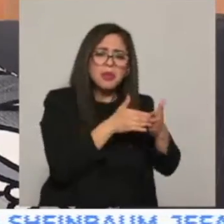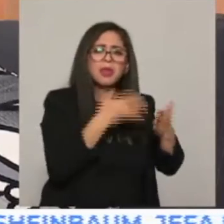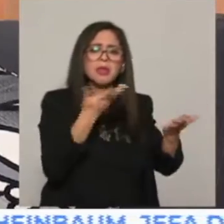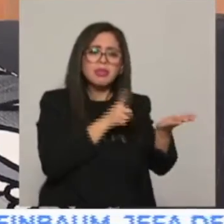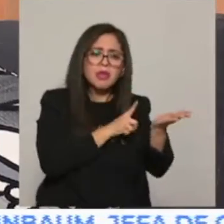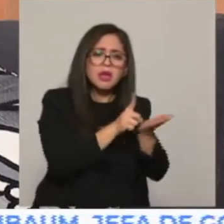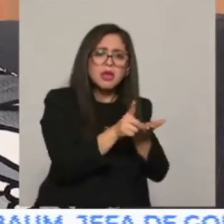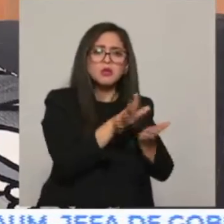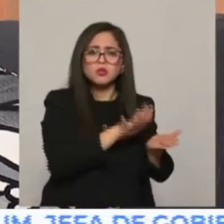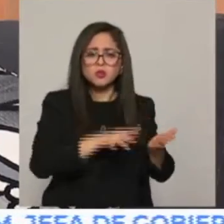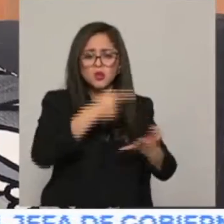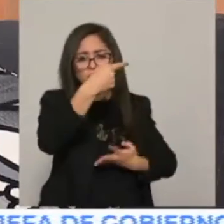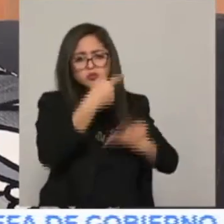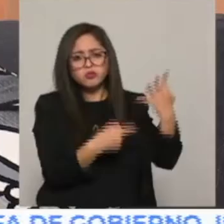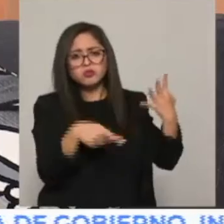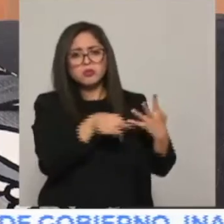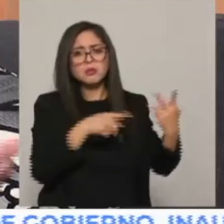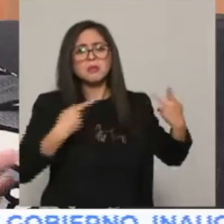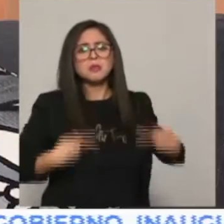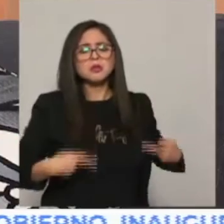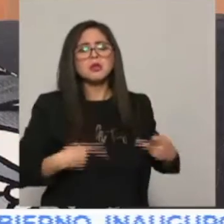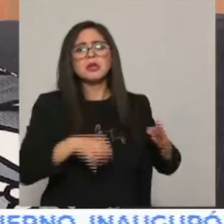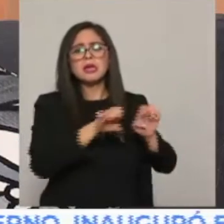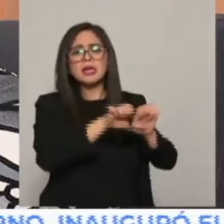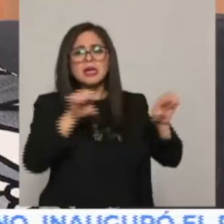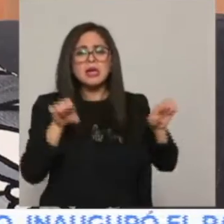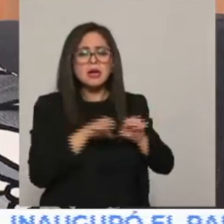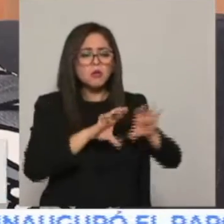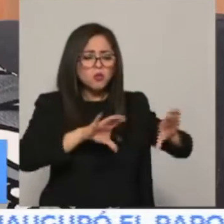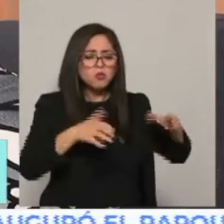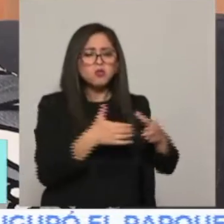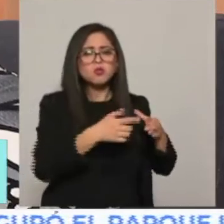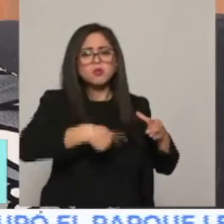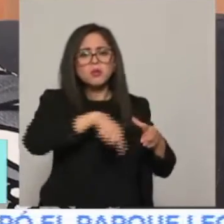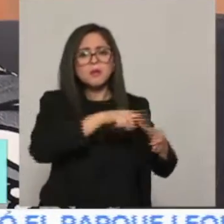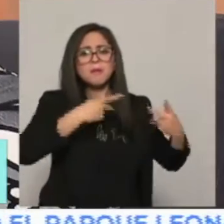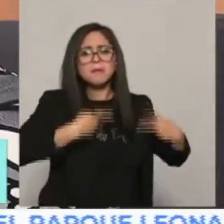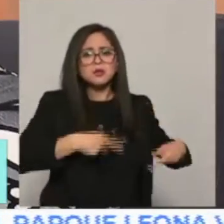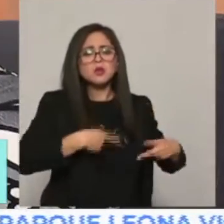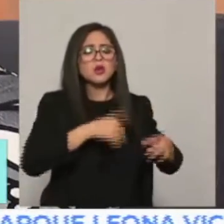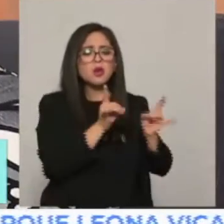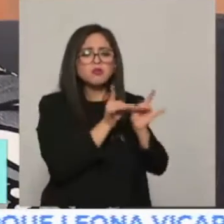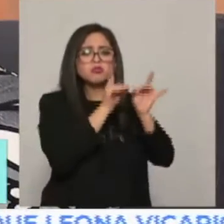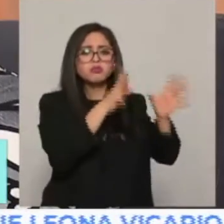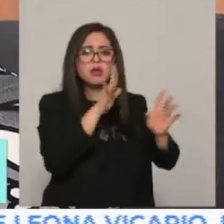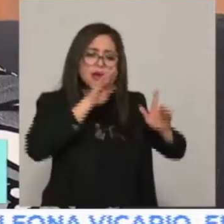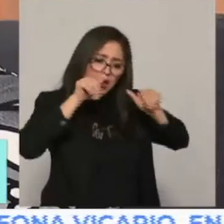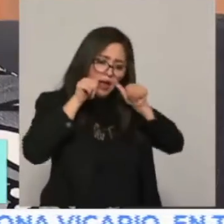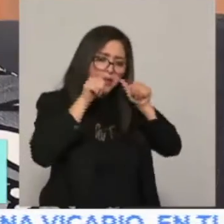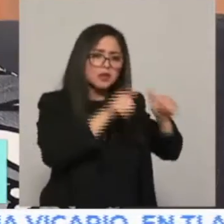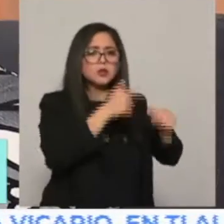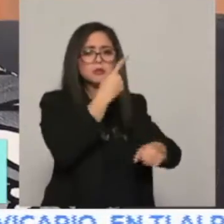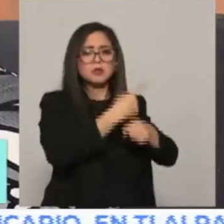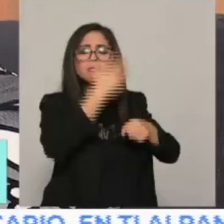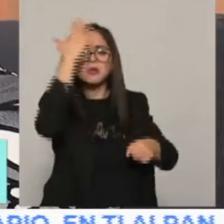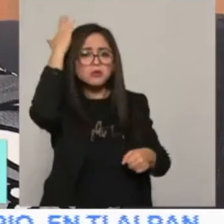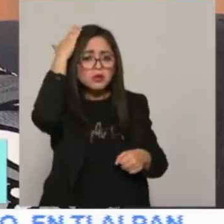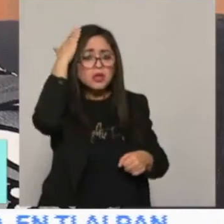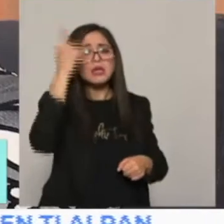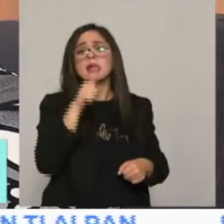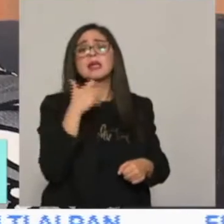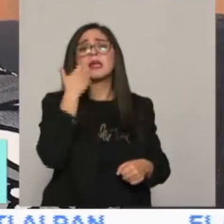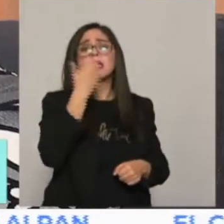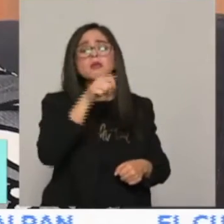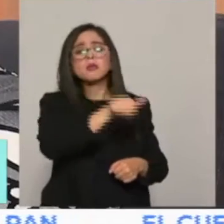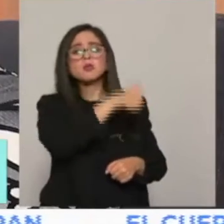dimensiones y contenido de las personas que se encuentran, por ejemplo, en uno de estos grupos de atención prioritaria. Y lo que buscamos es, por una parte, que aquellas personas que están de